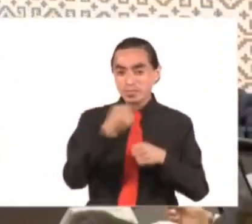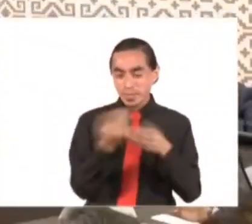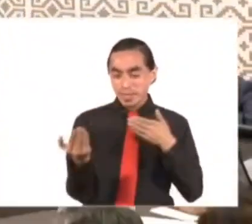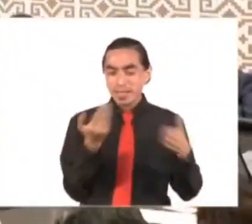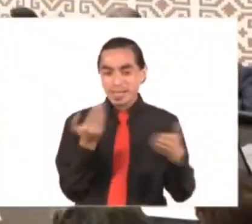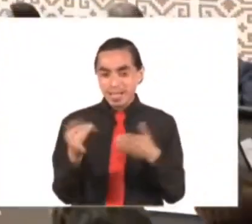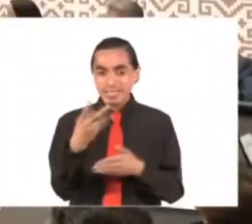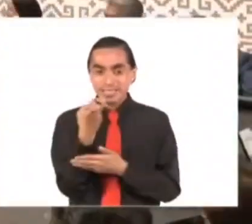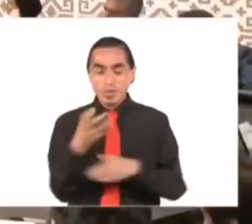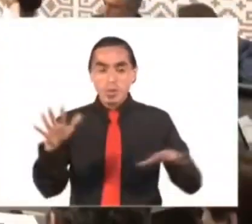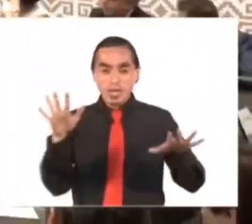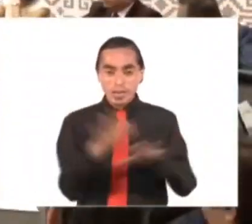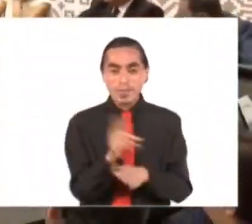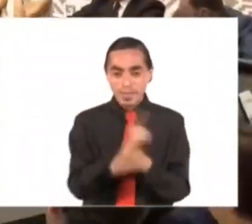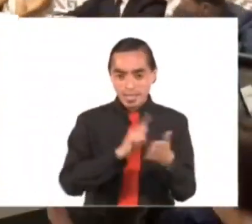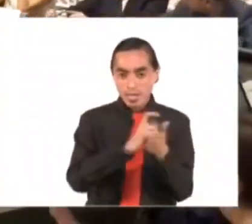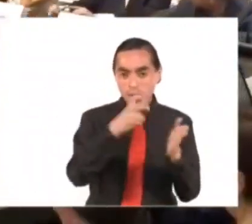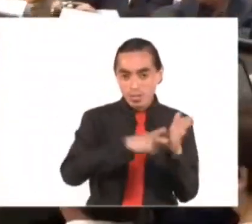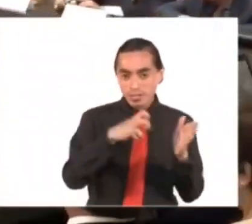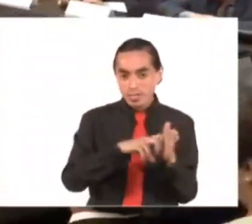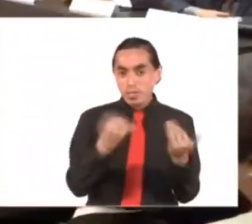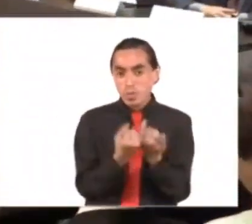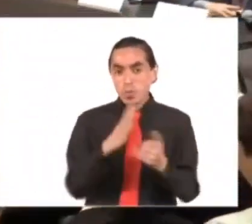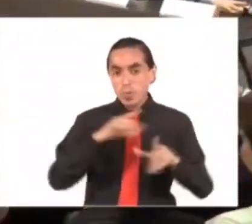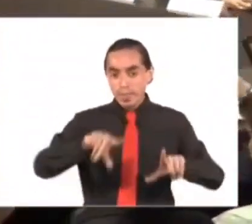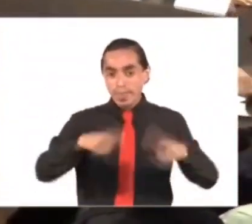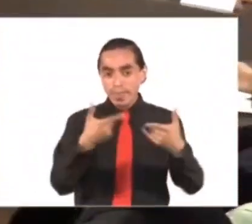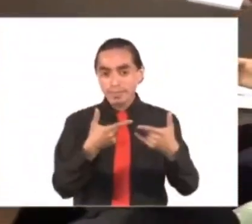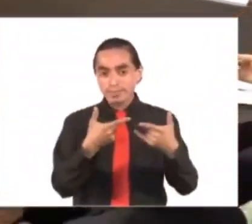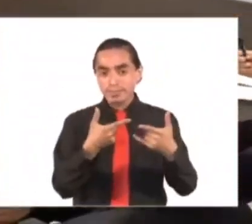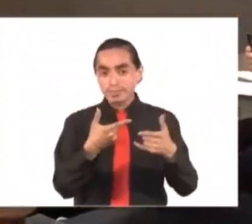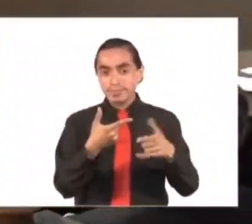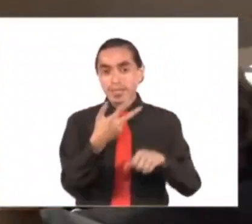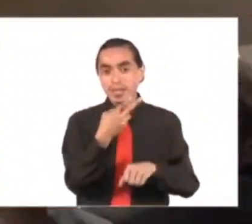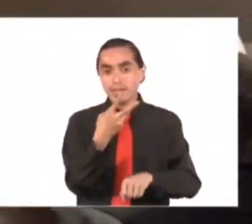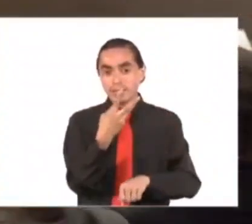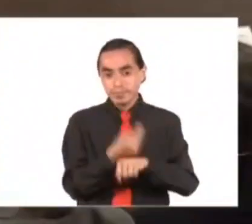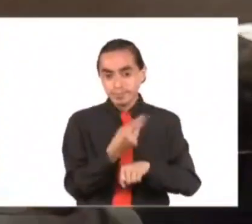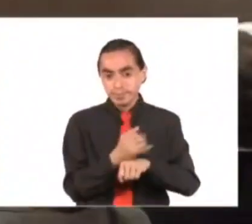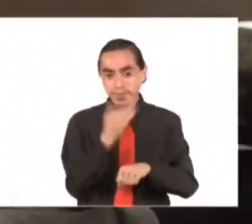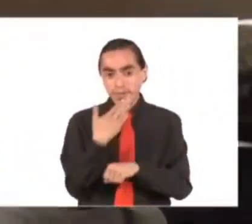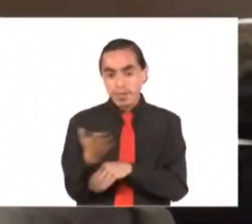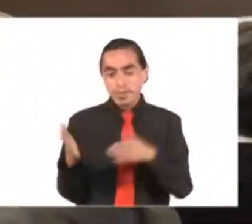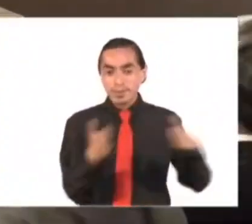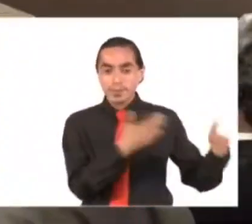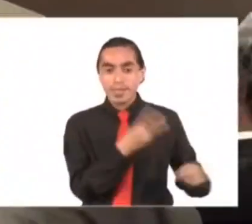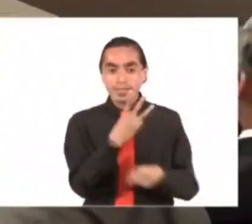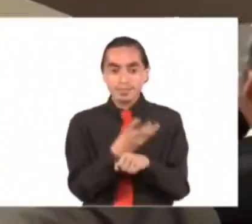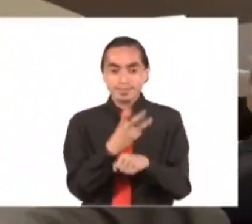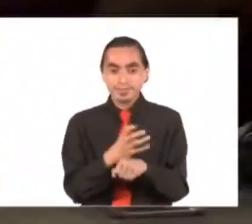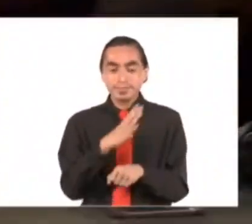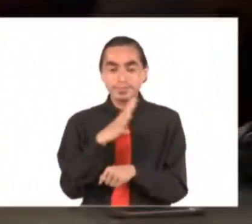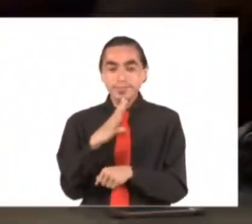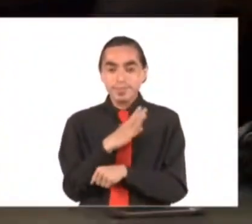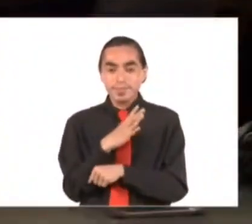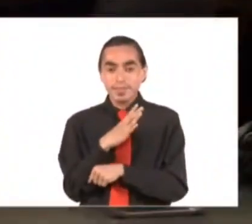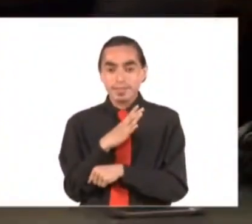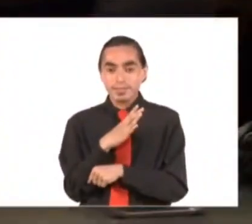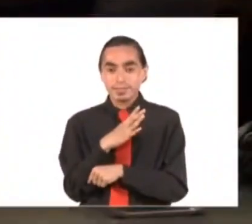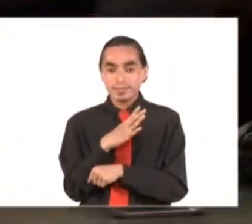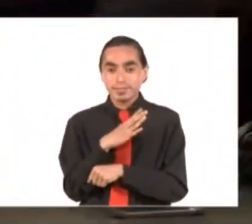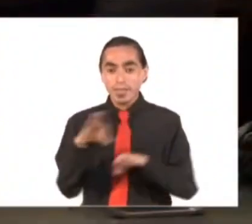con solo un cambio de ley y una modificación a la plataforma. En tercer lugar, estamos reduciendo de manera significativa la